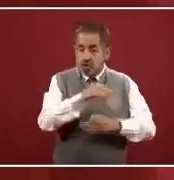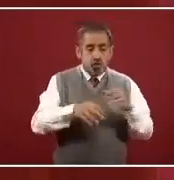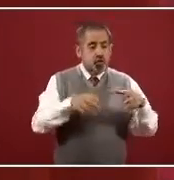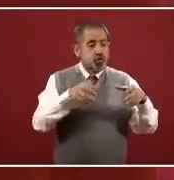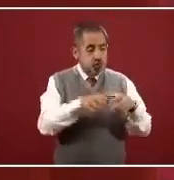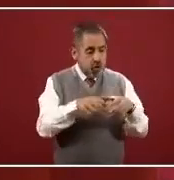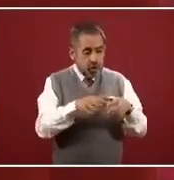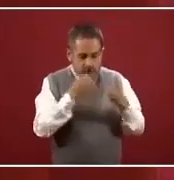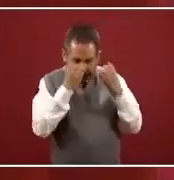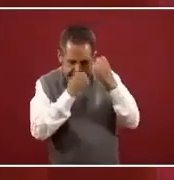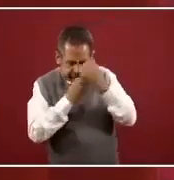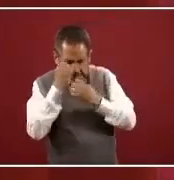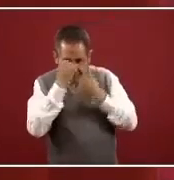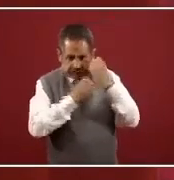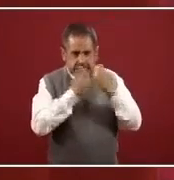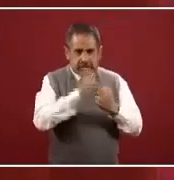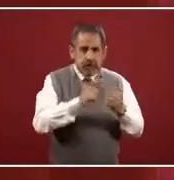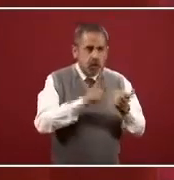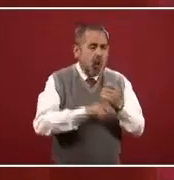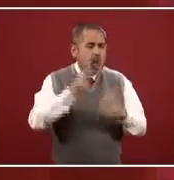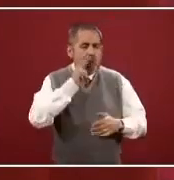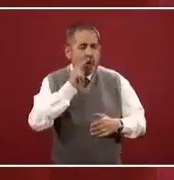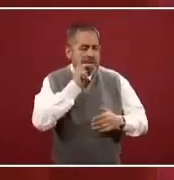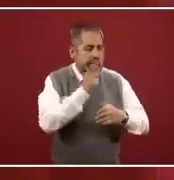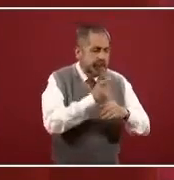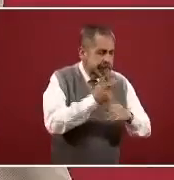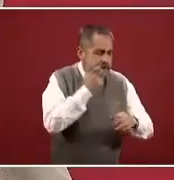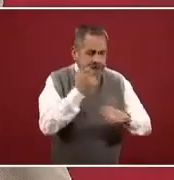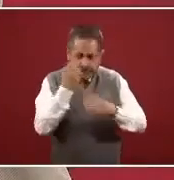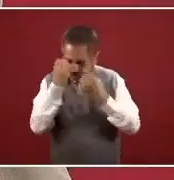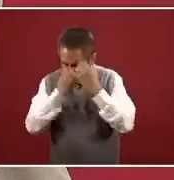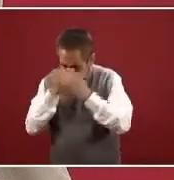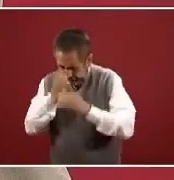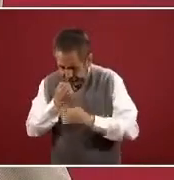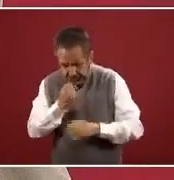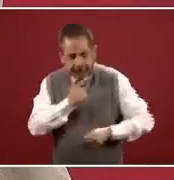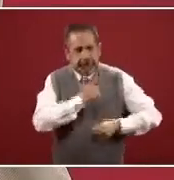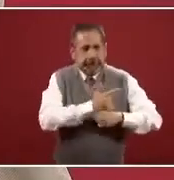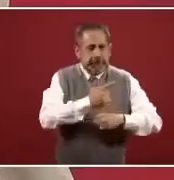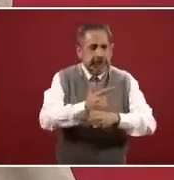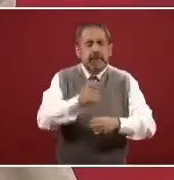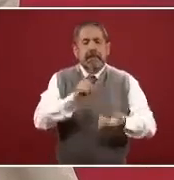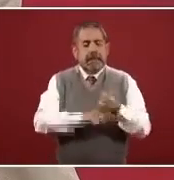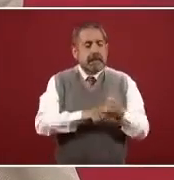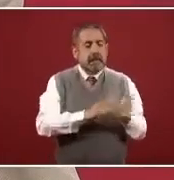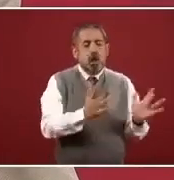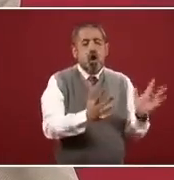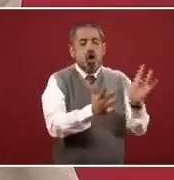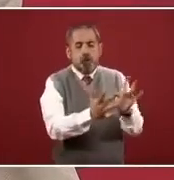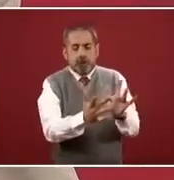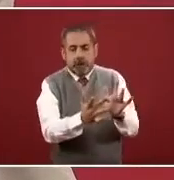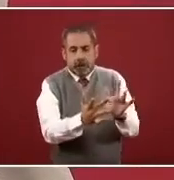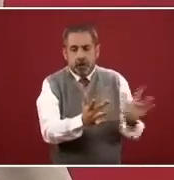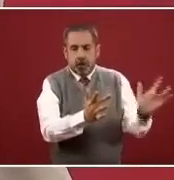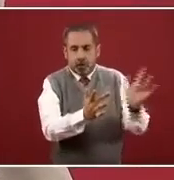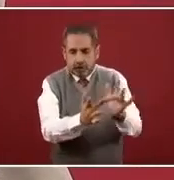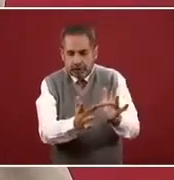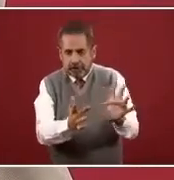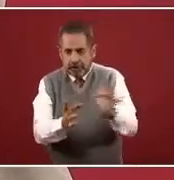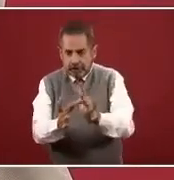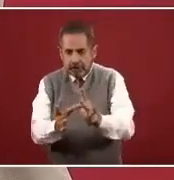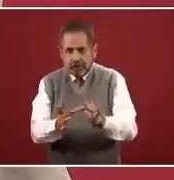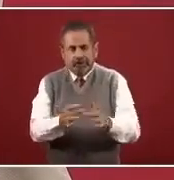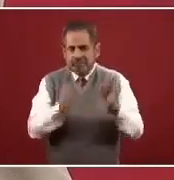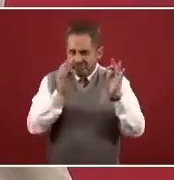fueron estudiados a través de la prueba confirmatoria para ver quién podría haber sido contagiado producto del contacto con el caso